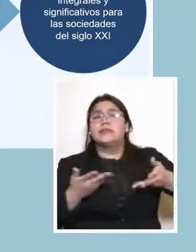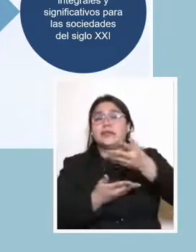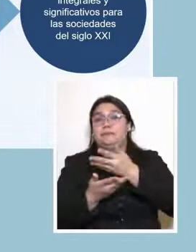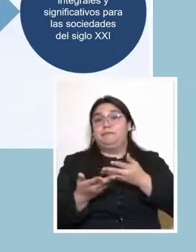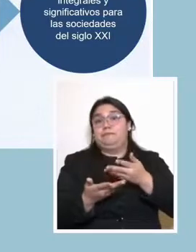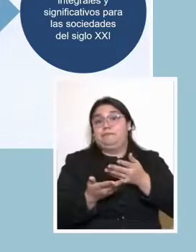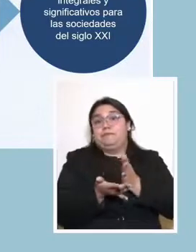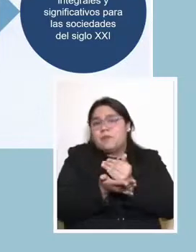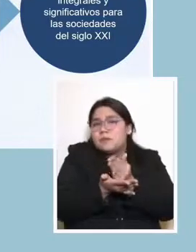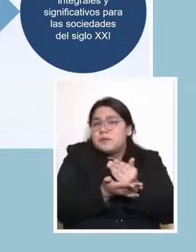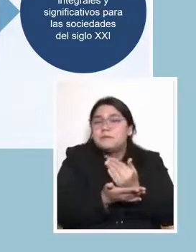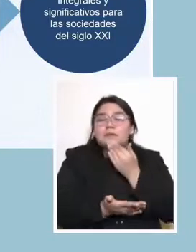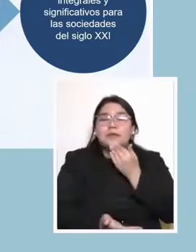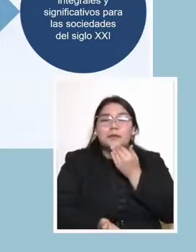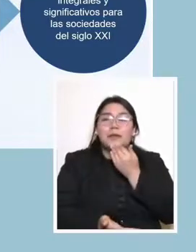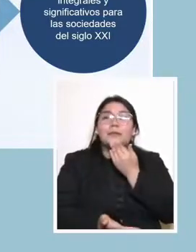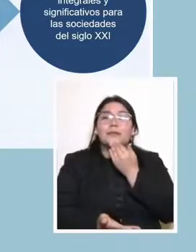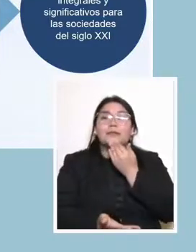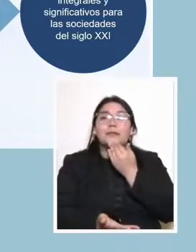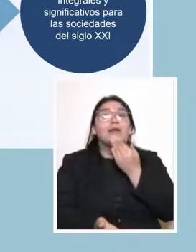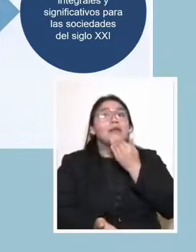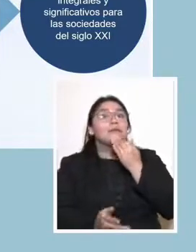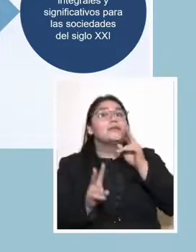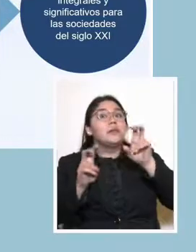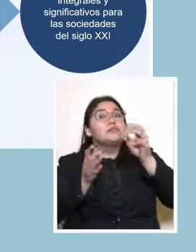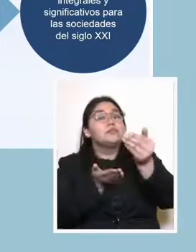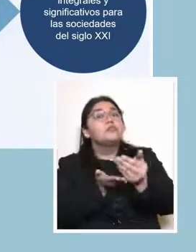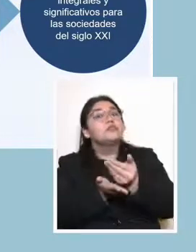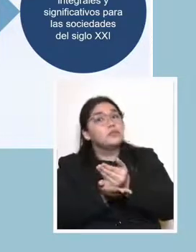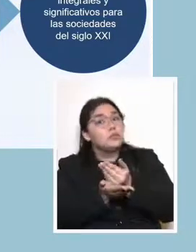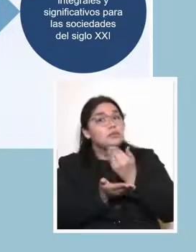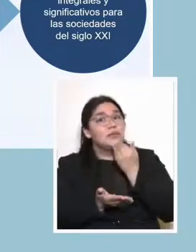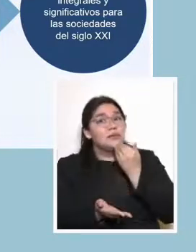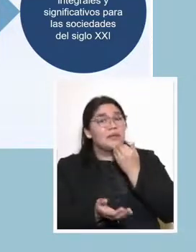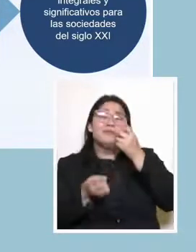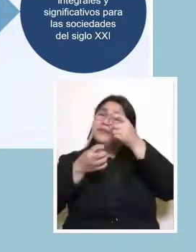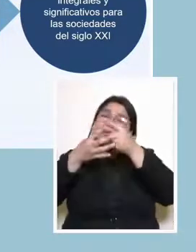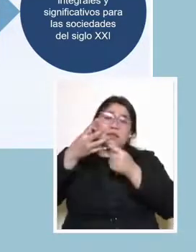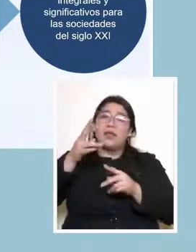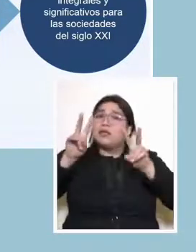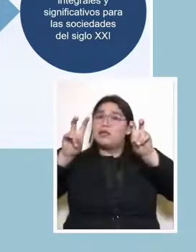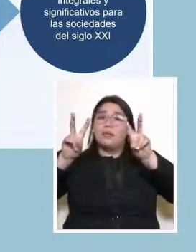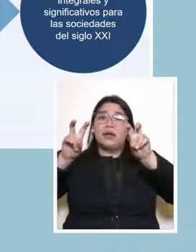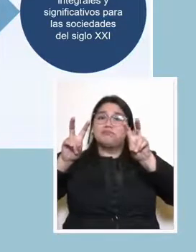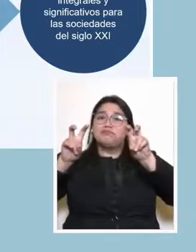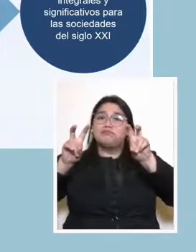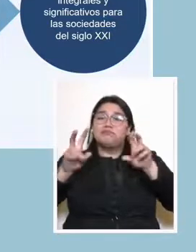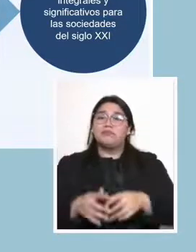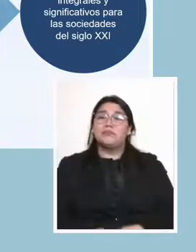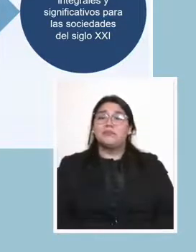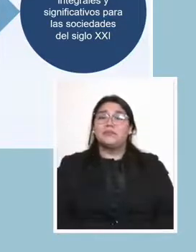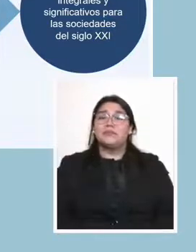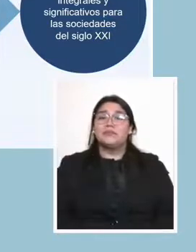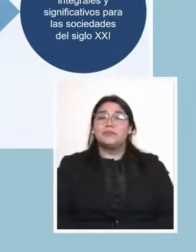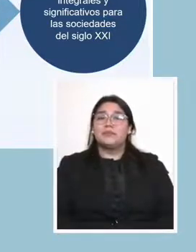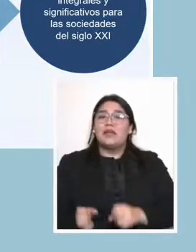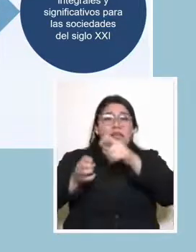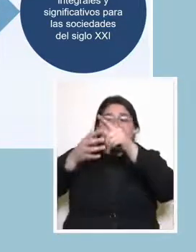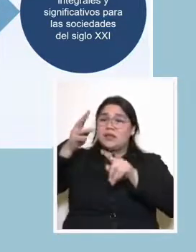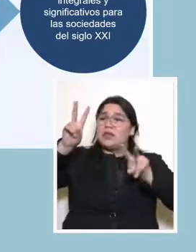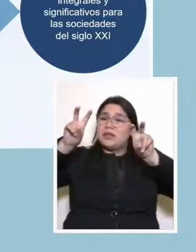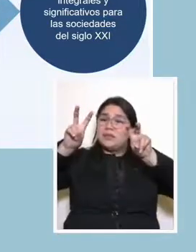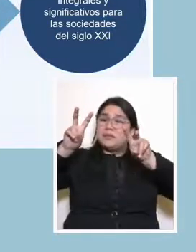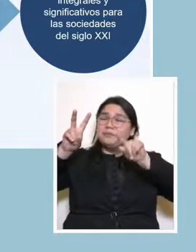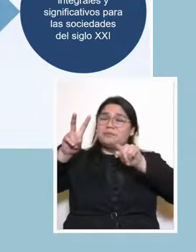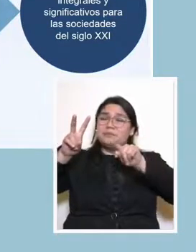también, ¿no es cierto?, las remuneraciones, cuántos temas que están asociados, ¿no es cierto?, para que efectivamente se den esas